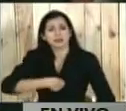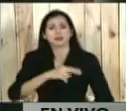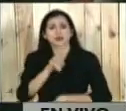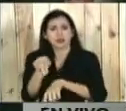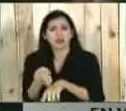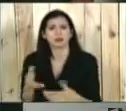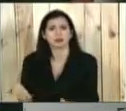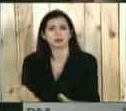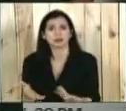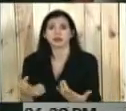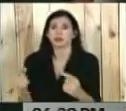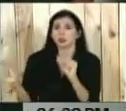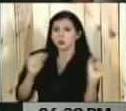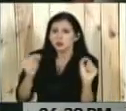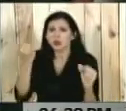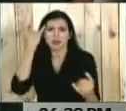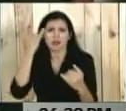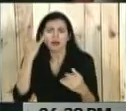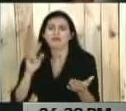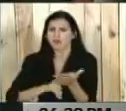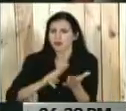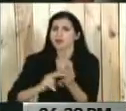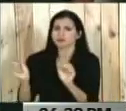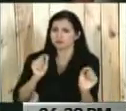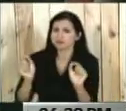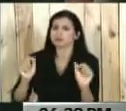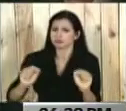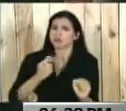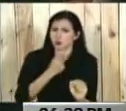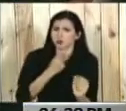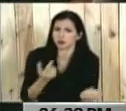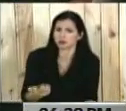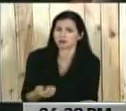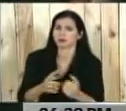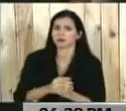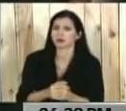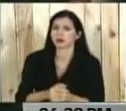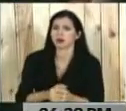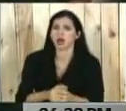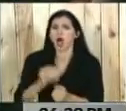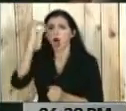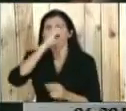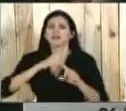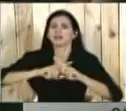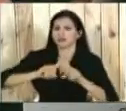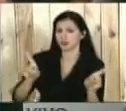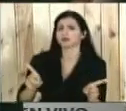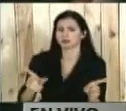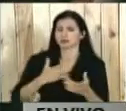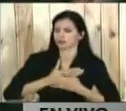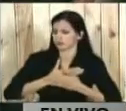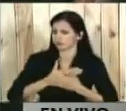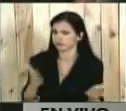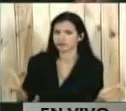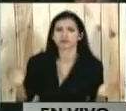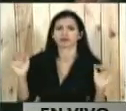es por debate de ideas, de verdades, de posiciones contrapuestas o dialogantes, yo estoy a la